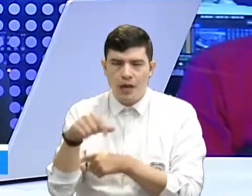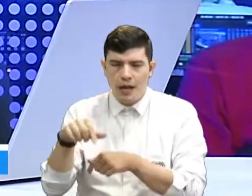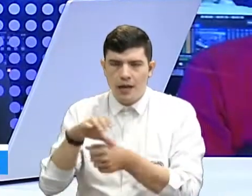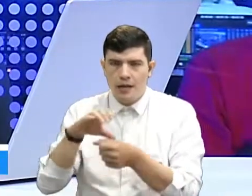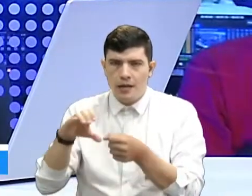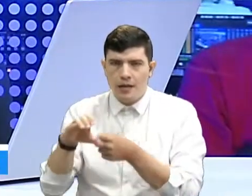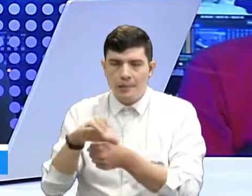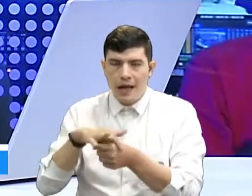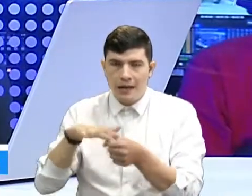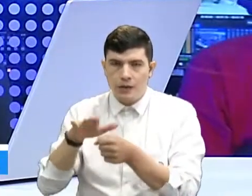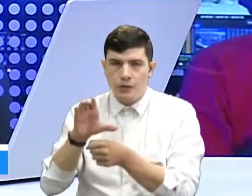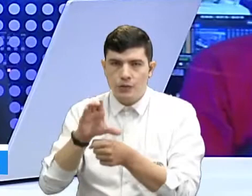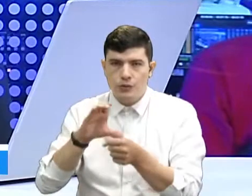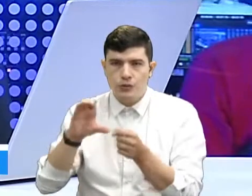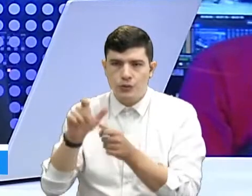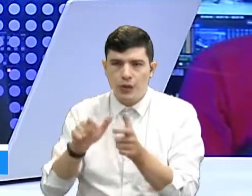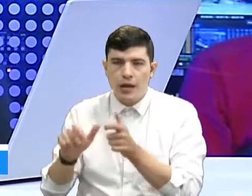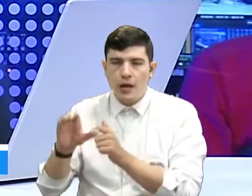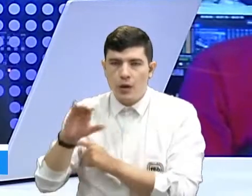ciudad de La Juana Atalaya.